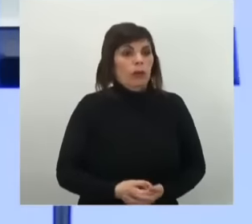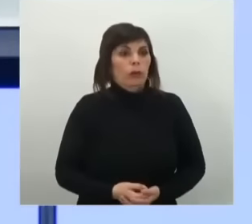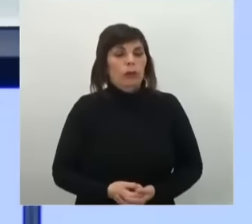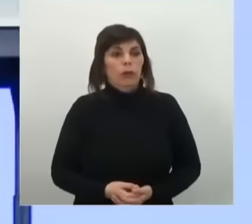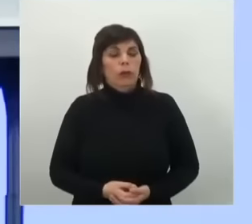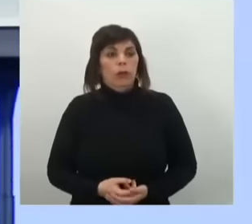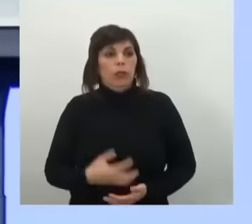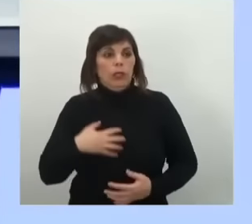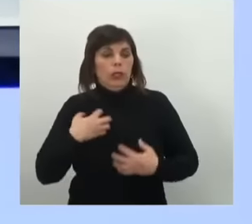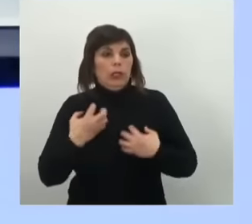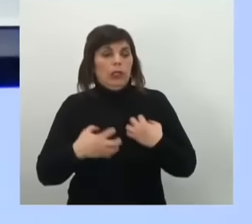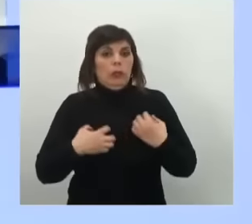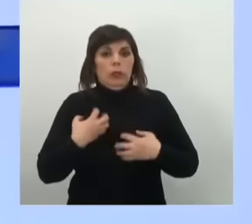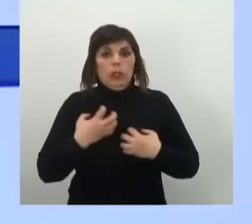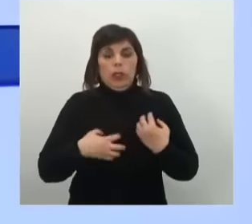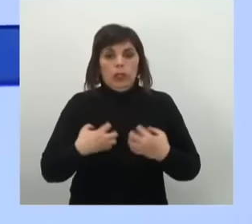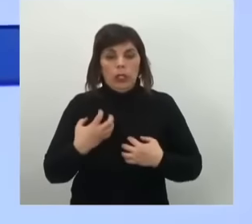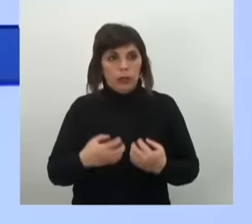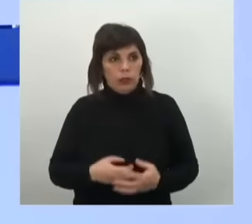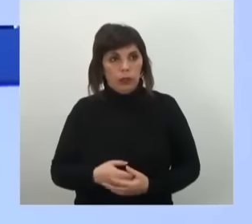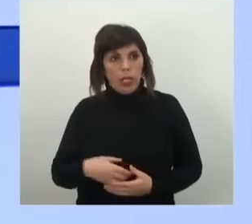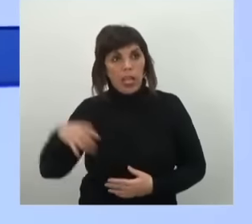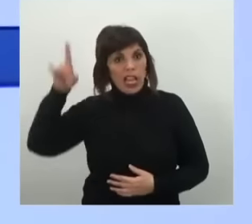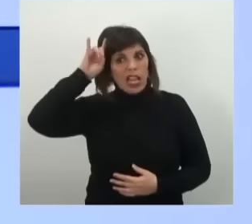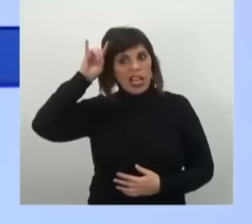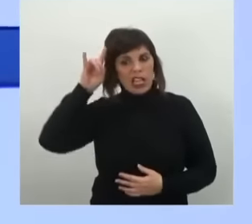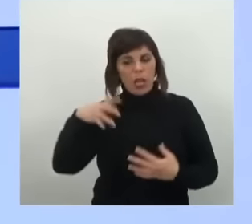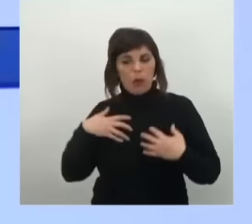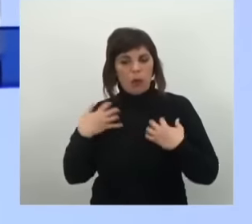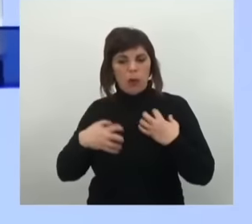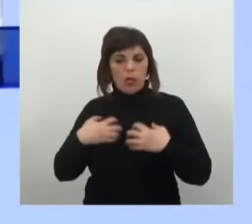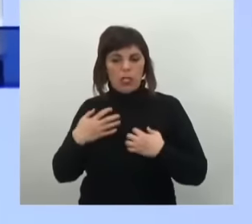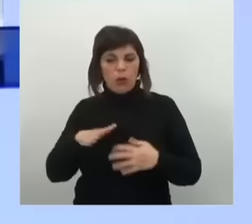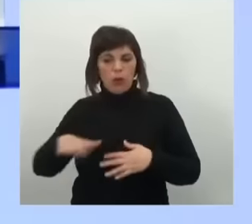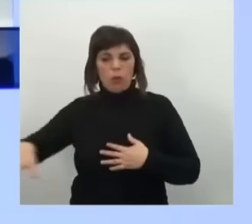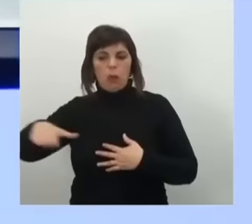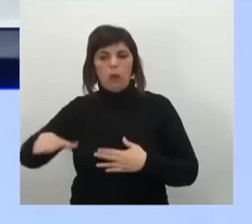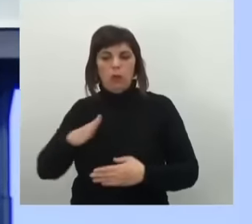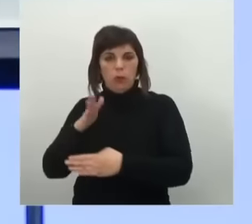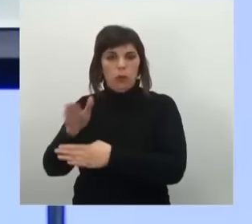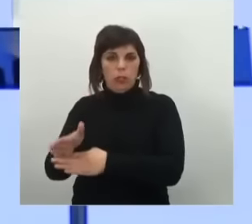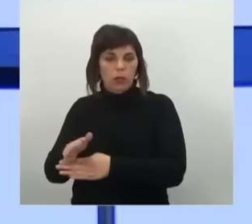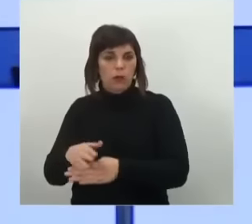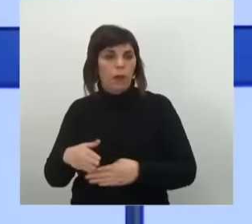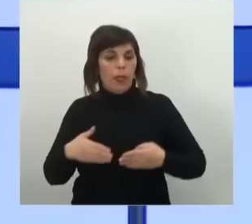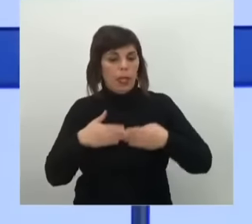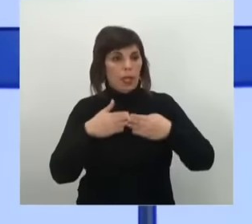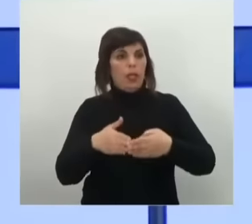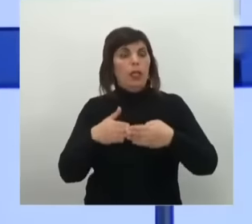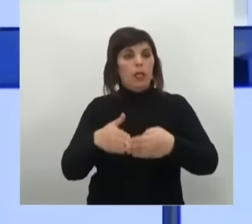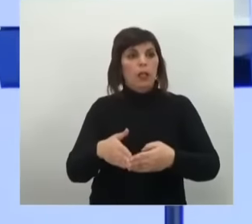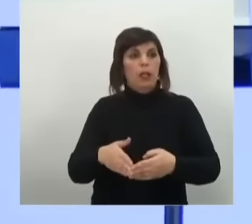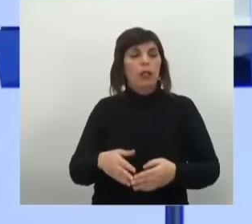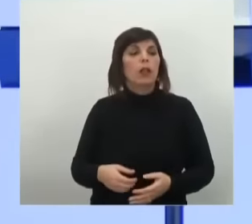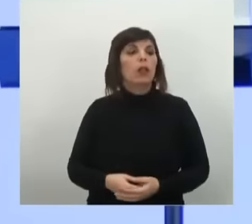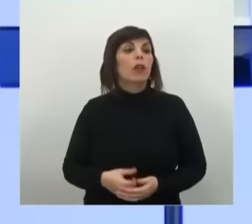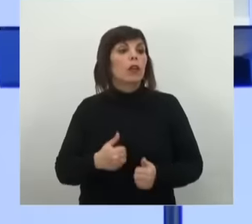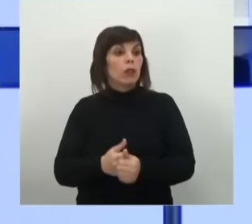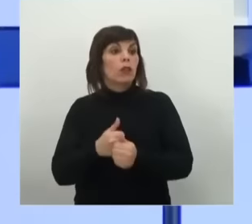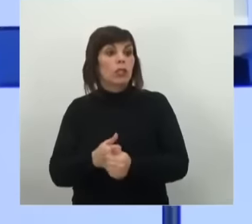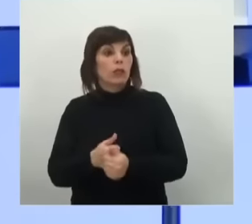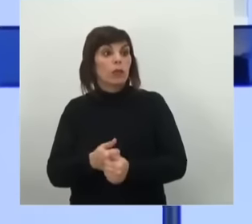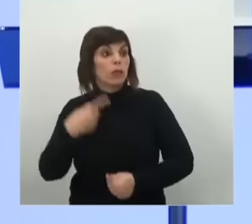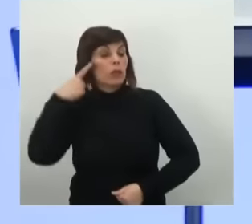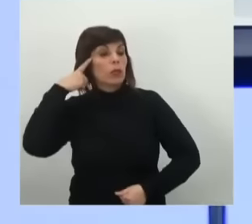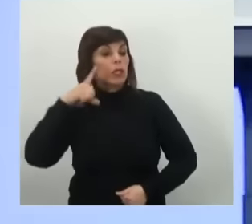a molestar y si se va a molestar Entonces La Barca se va a mover los discípulos Claro que sabían